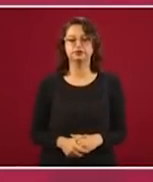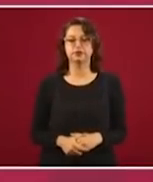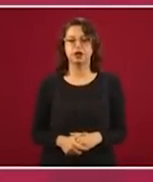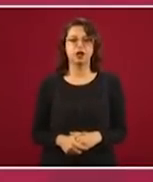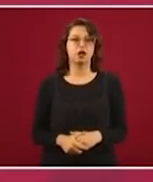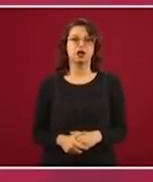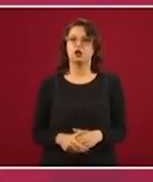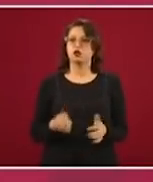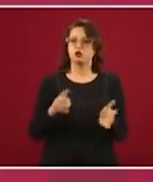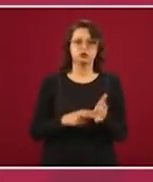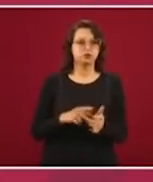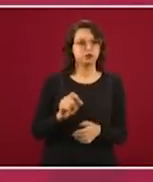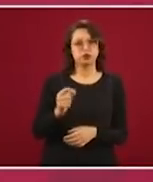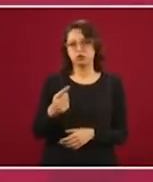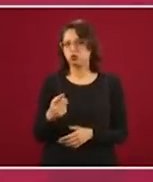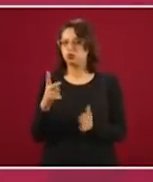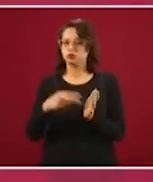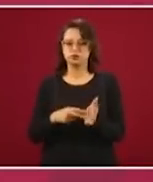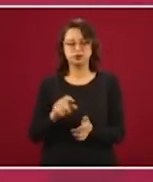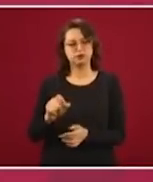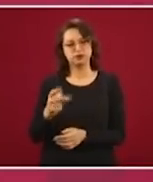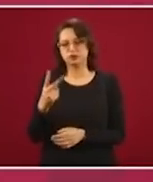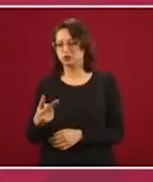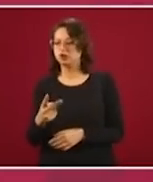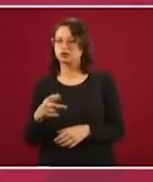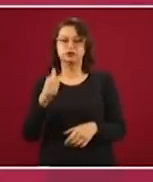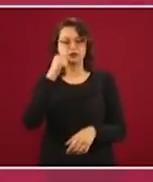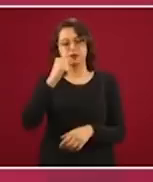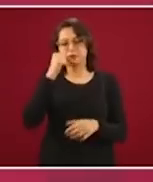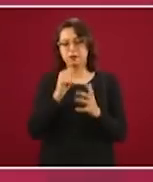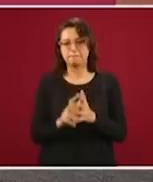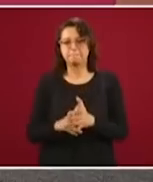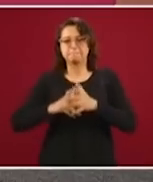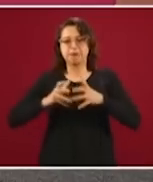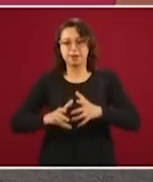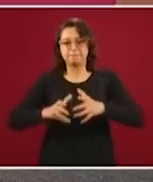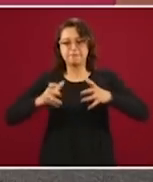22 y siempre va a aumentar. Sí.